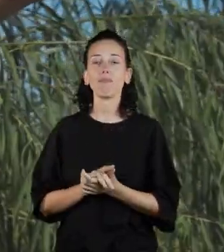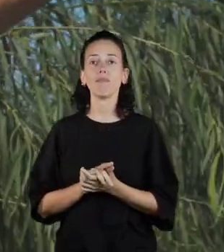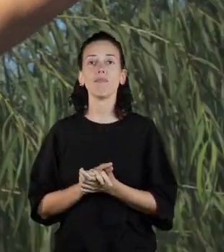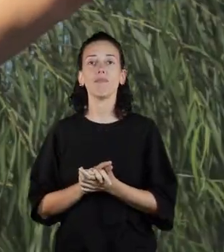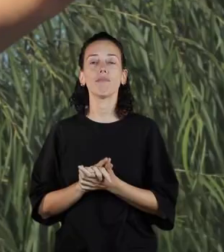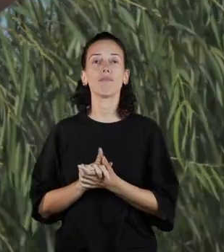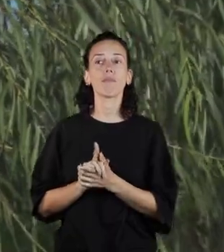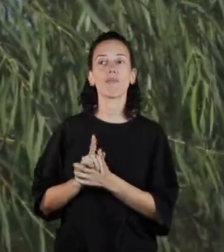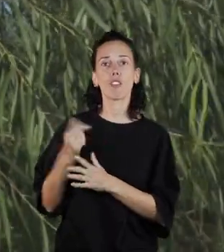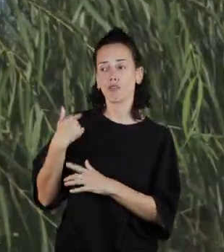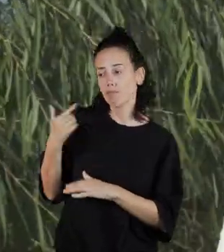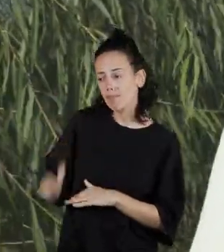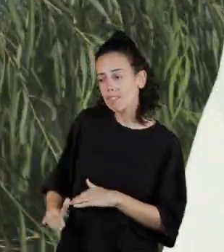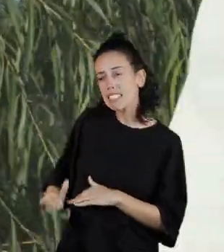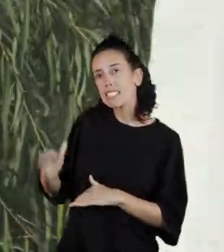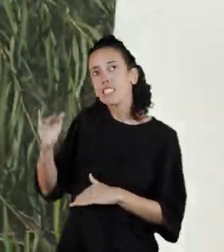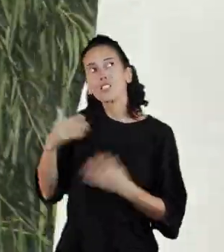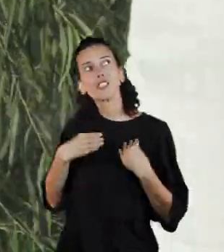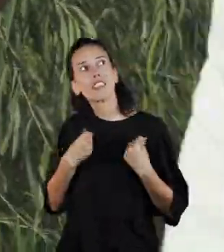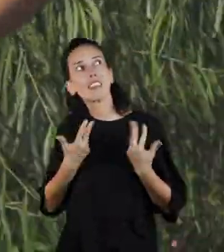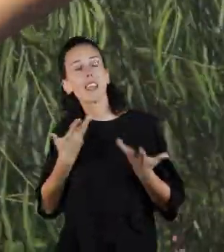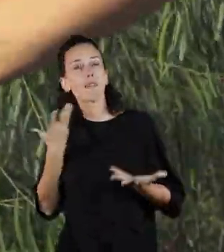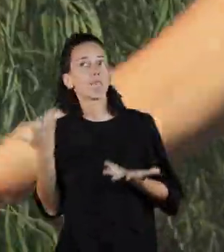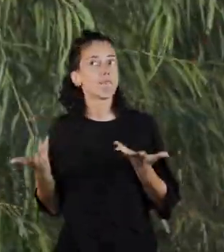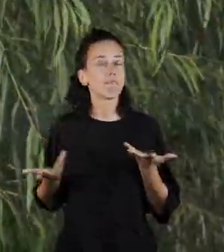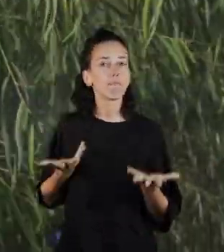algunos momentos de mi vida iba creciendo y